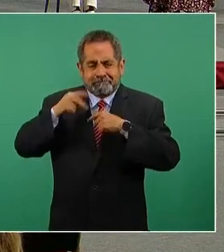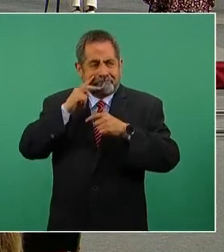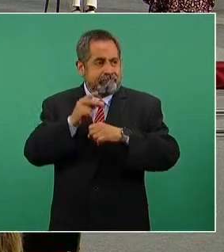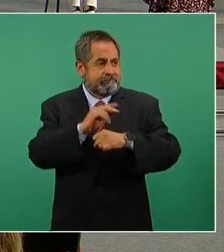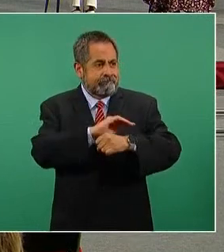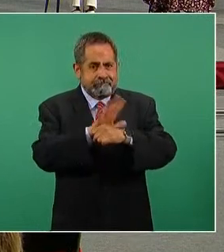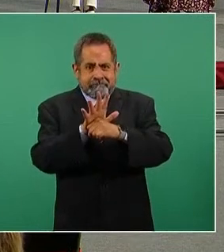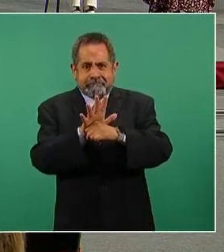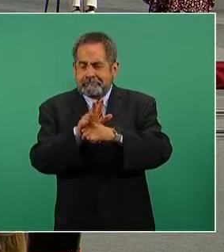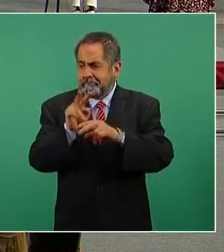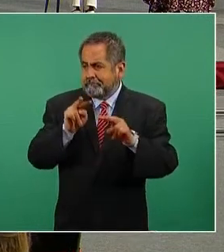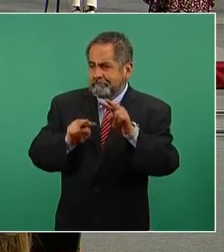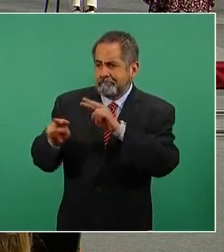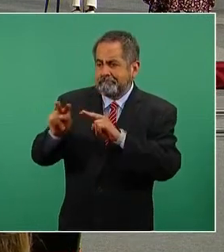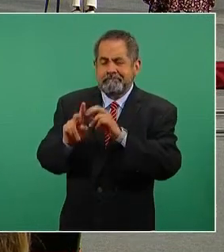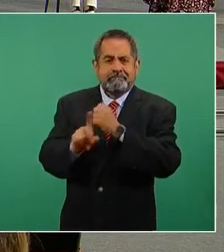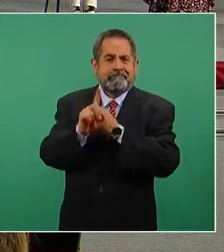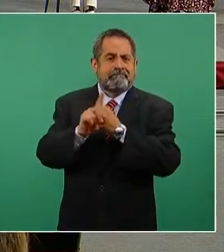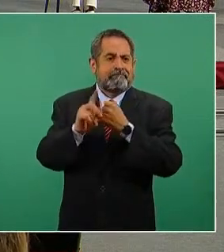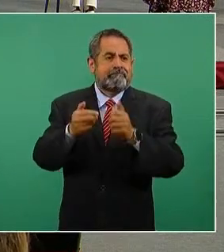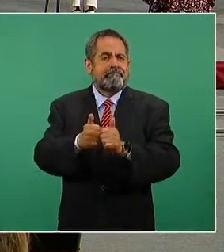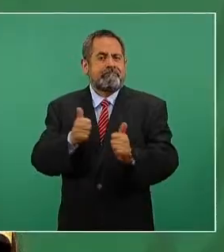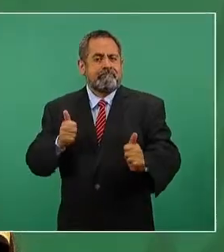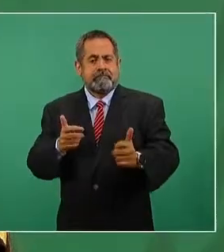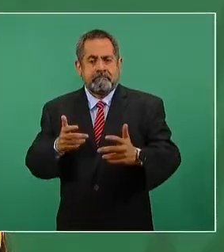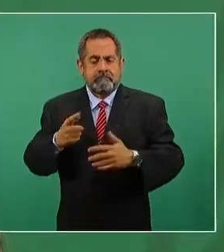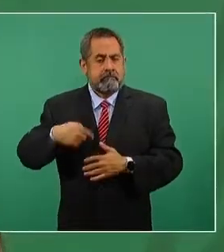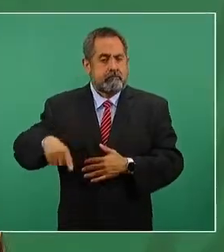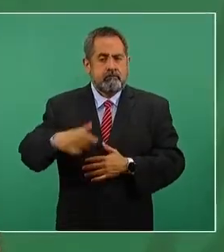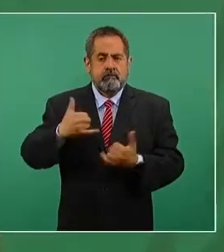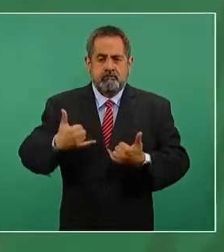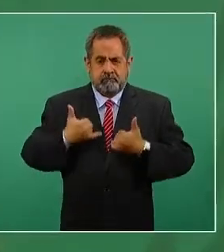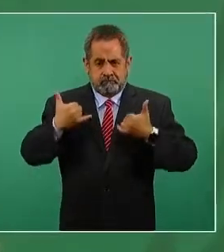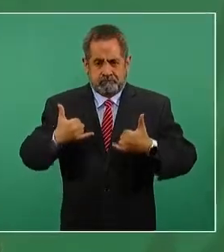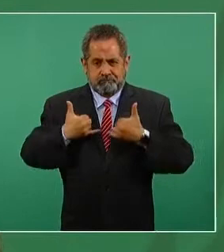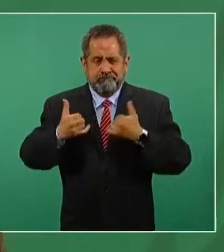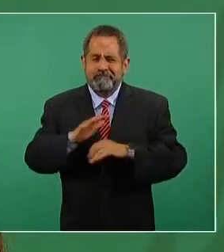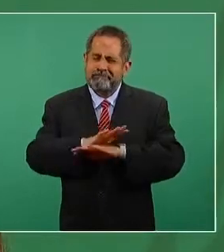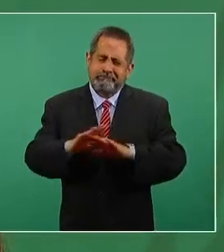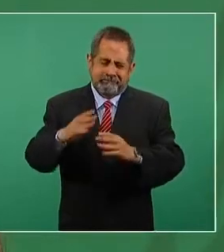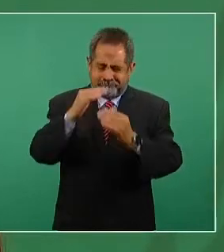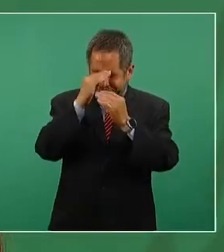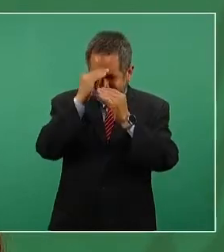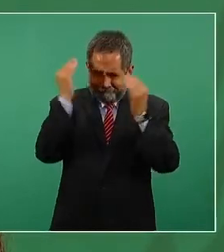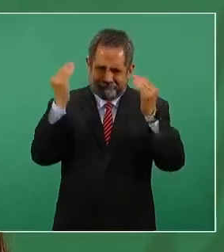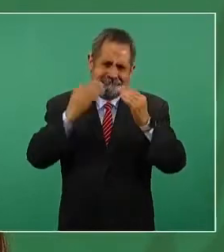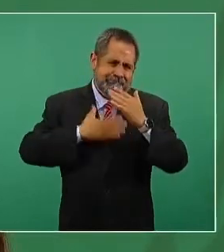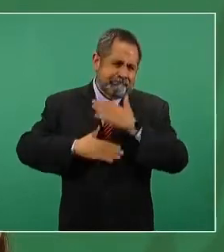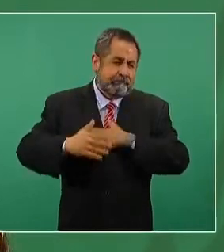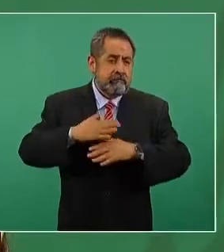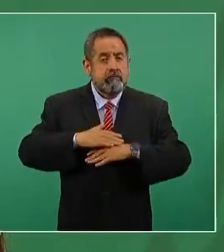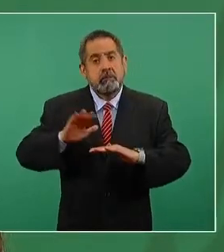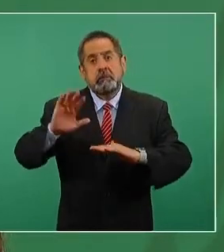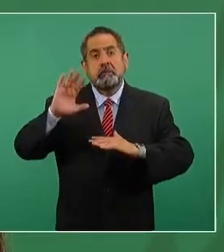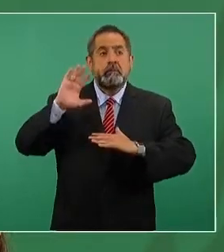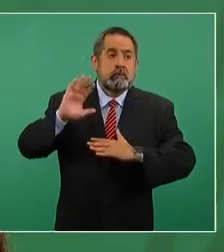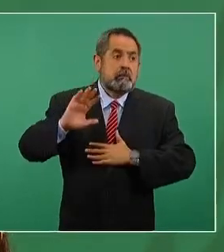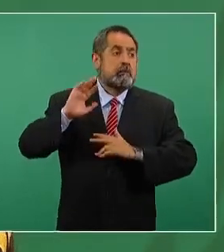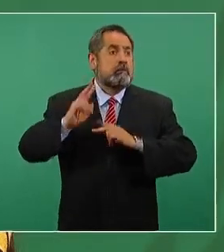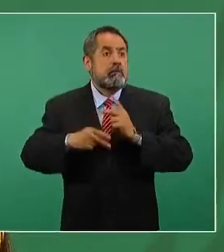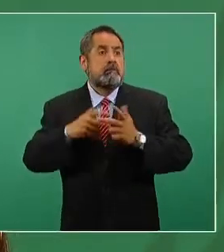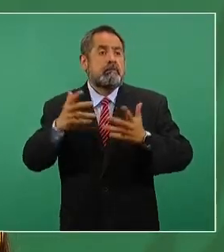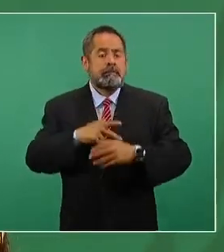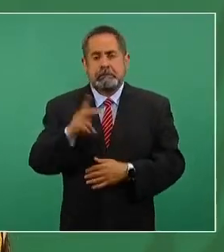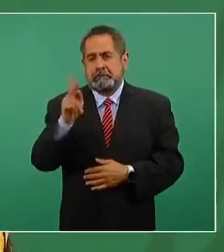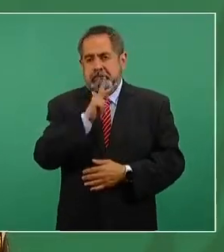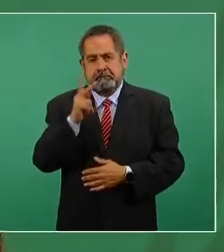pandemia. Y que las juventudes estamos cansadas de escuchar palabras y compromisos sin acciones inmediatas.